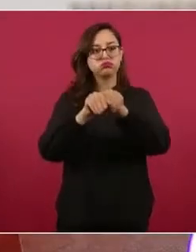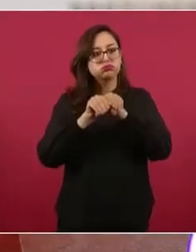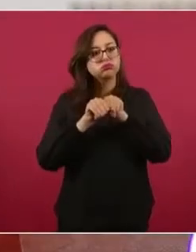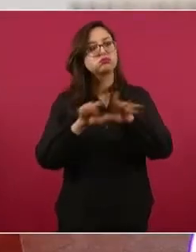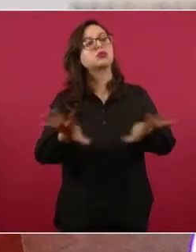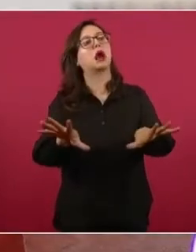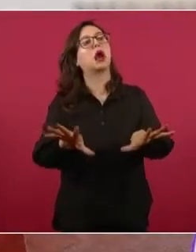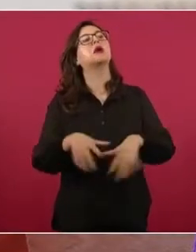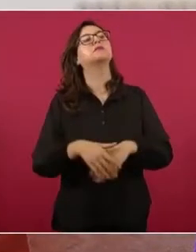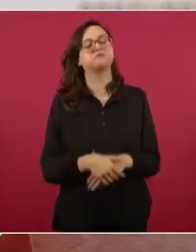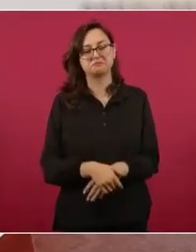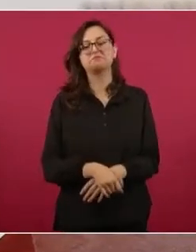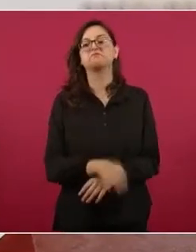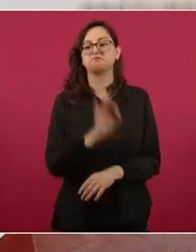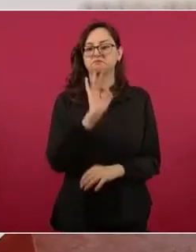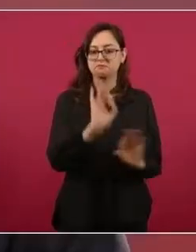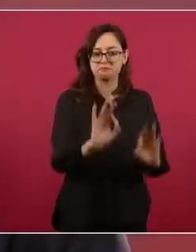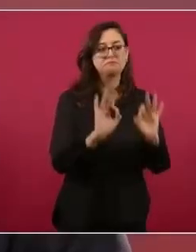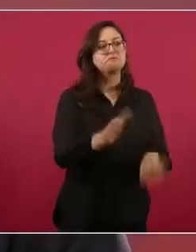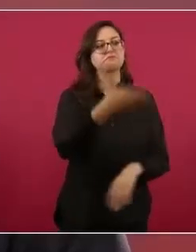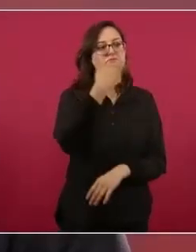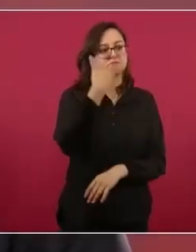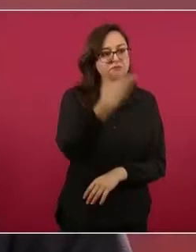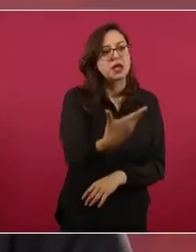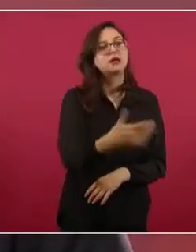y de los jesuitas,